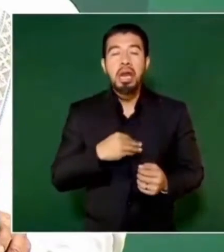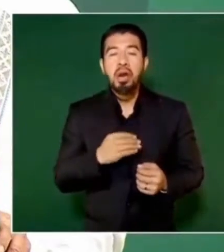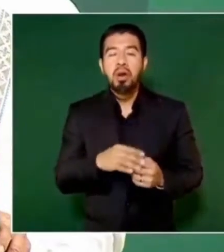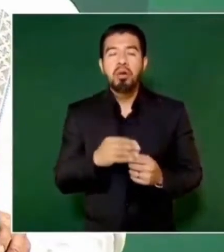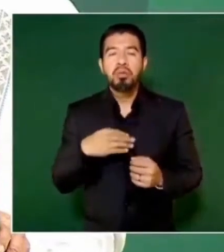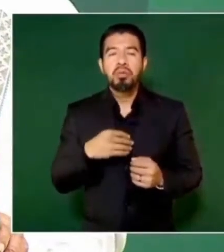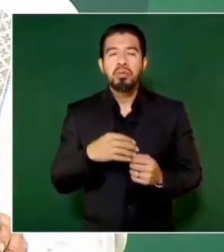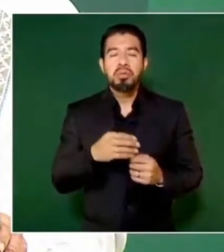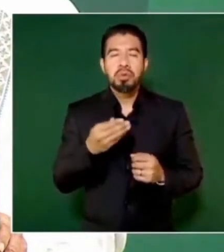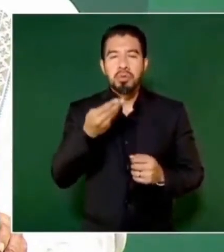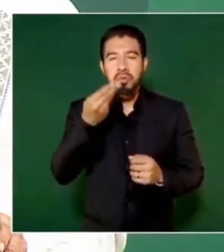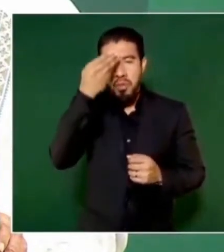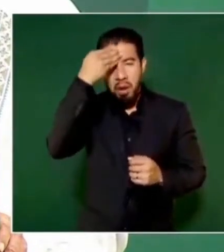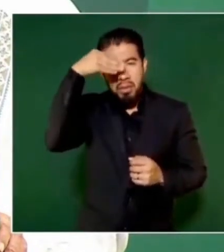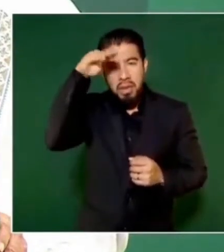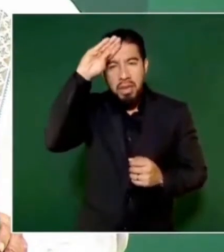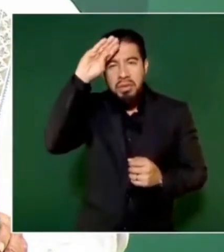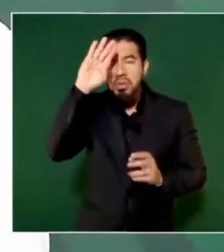y